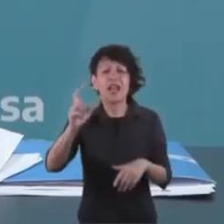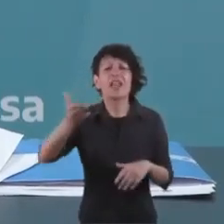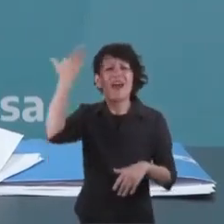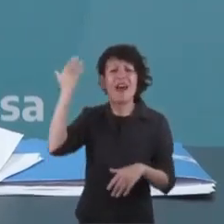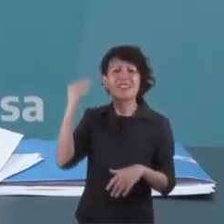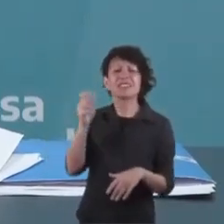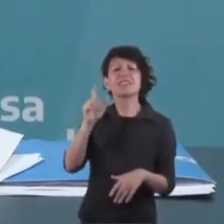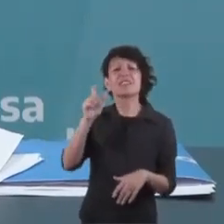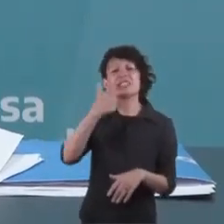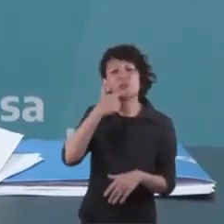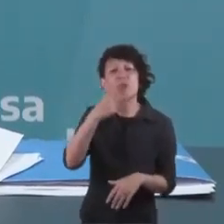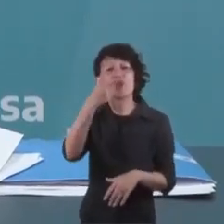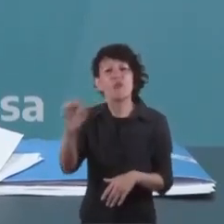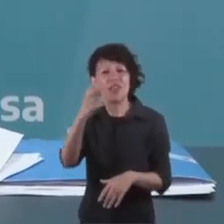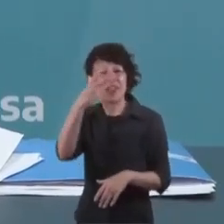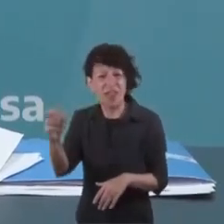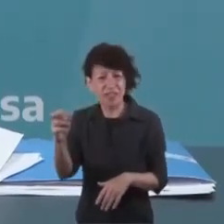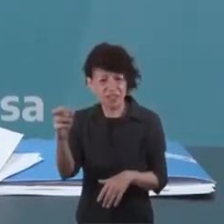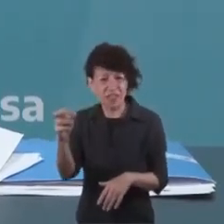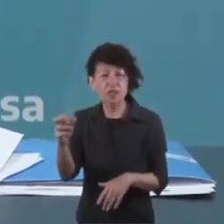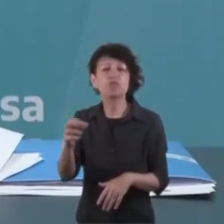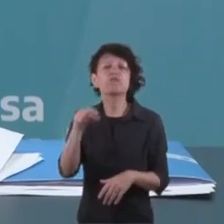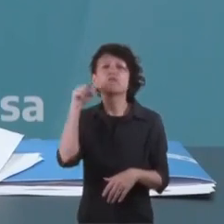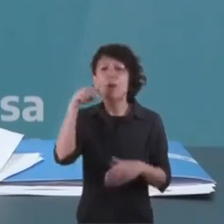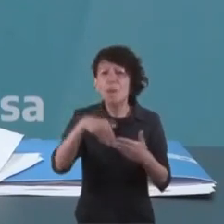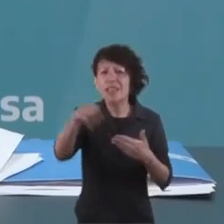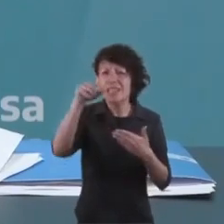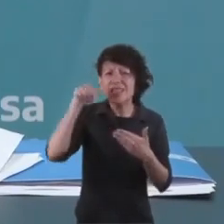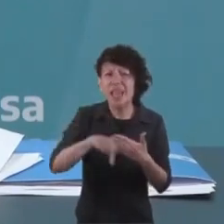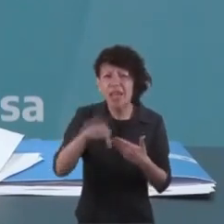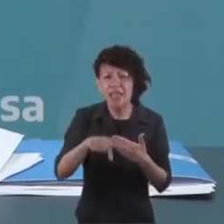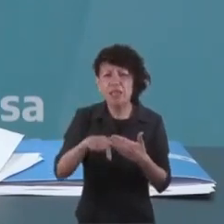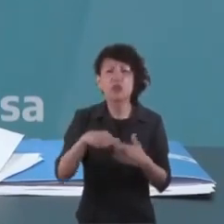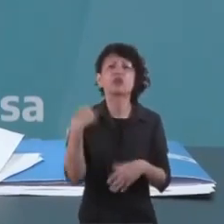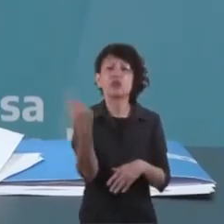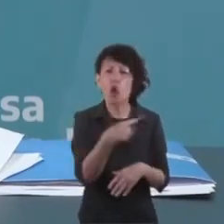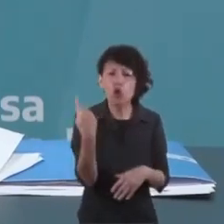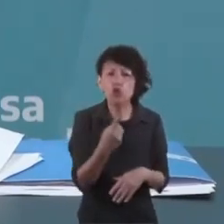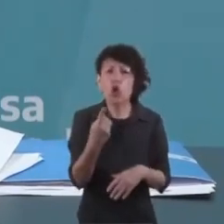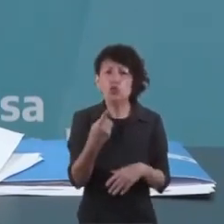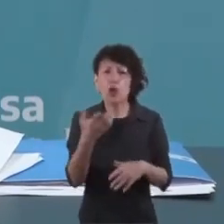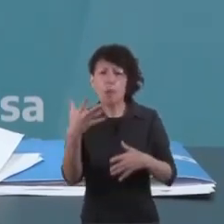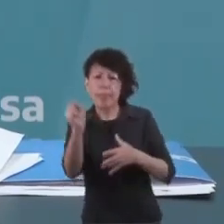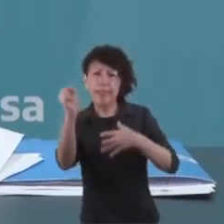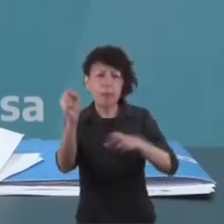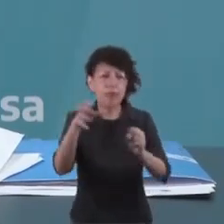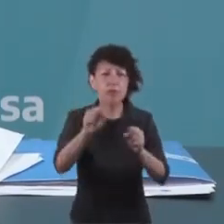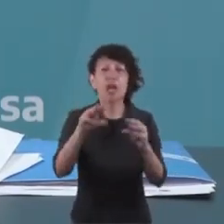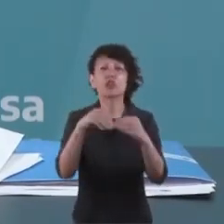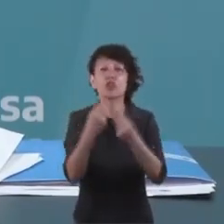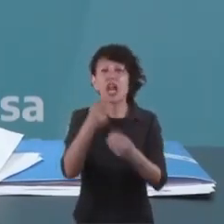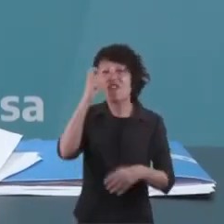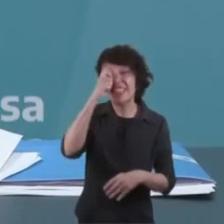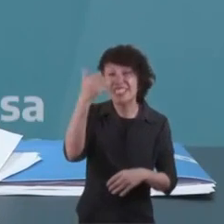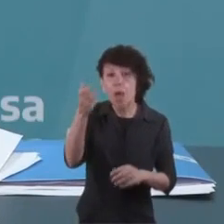comunicación 71 05 desde ese momento es que nosotros empezamos a detectar son 26 meses